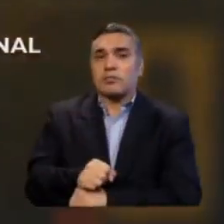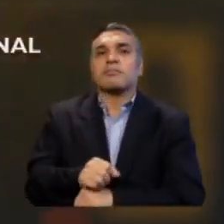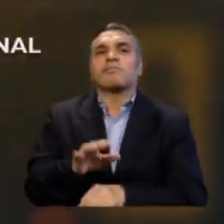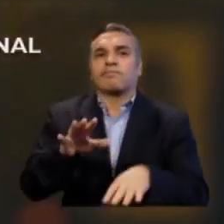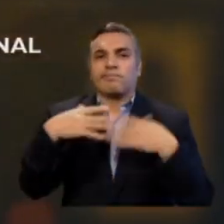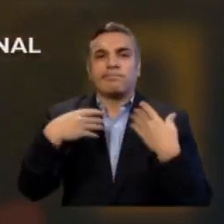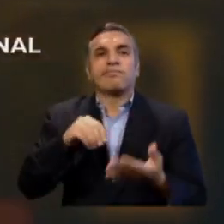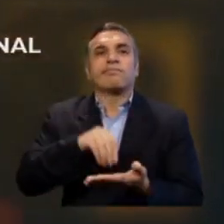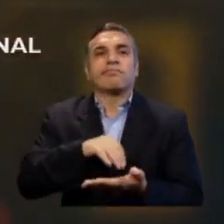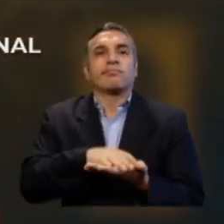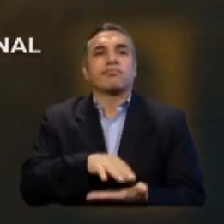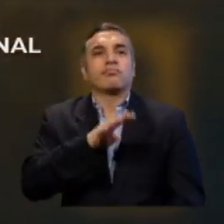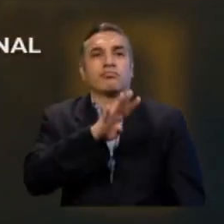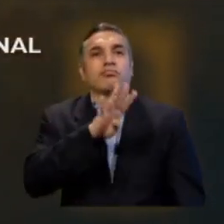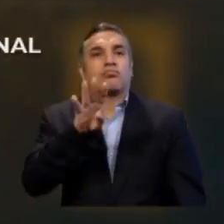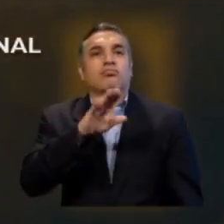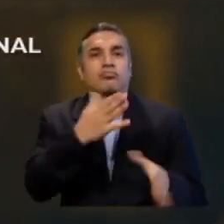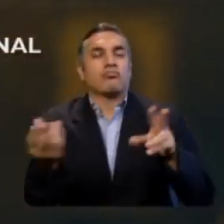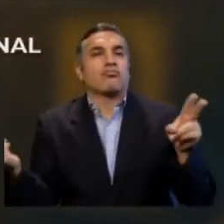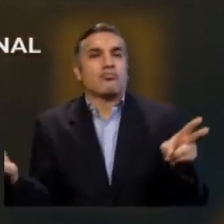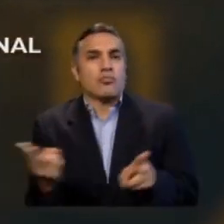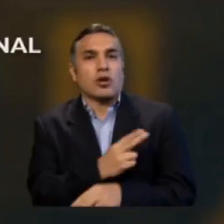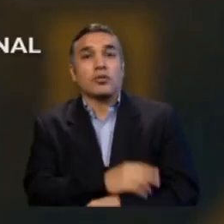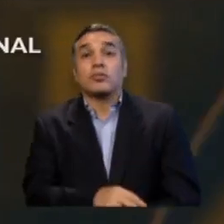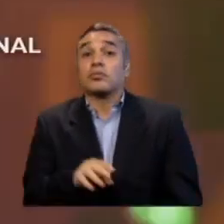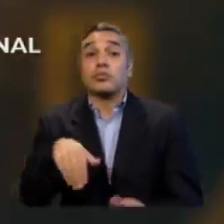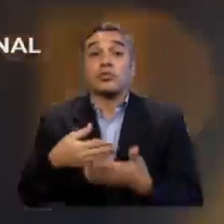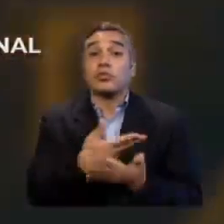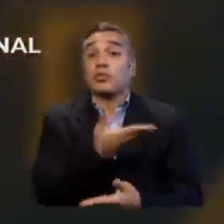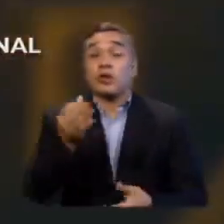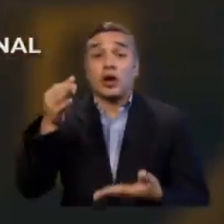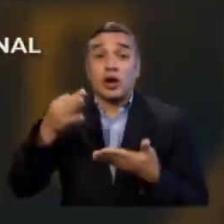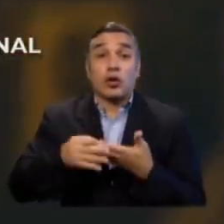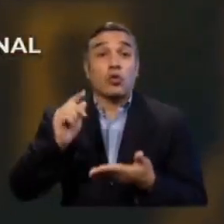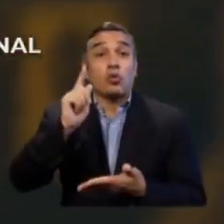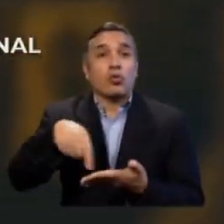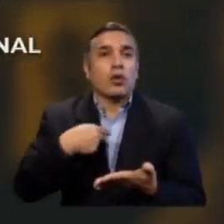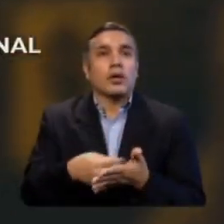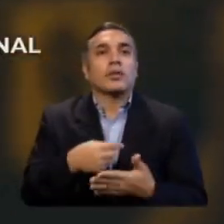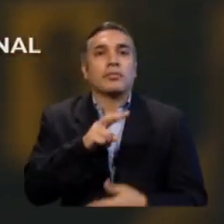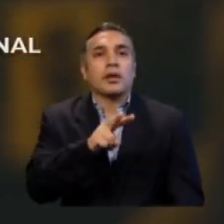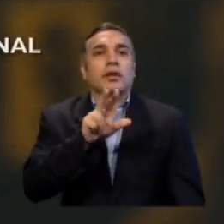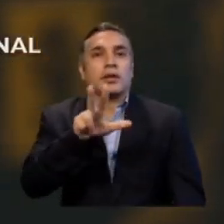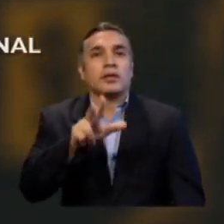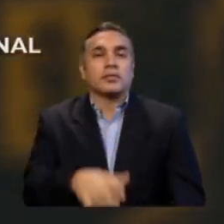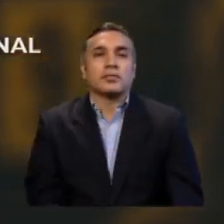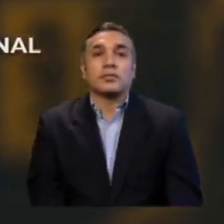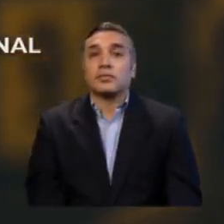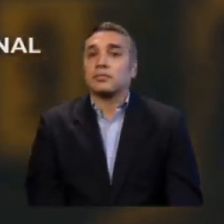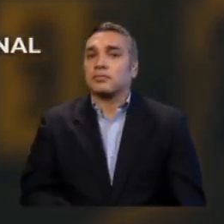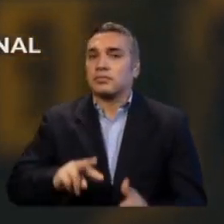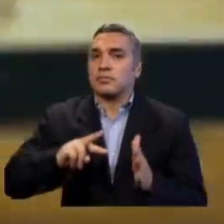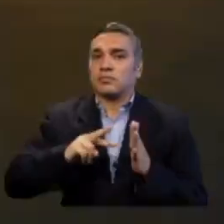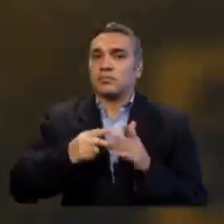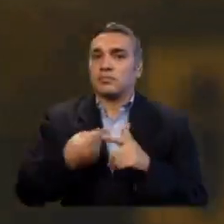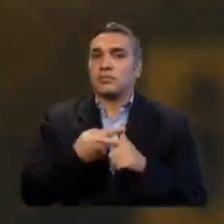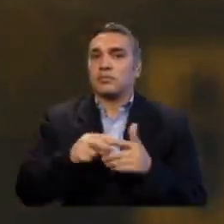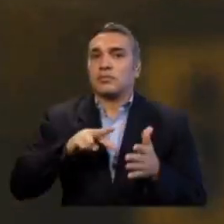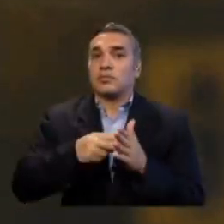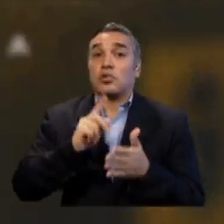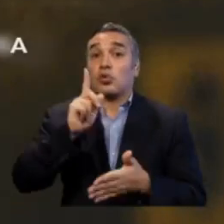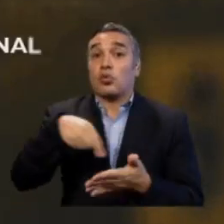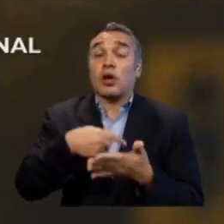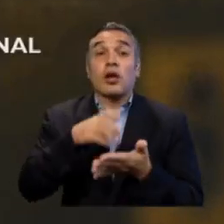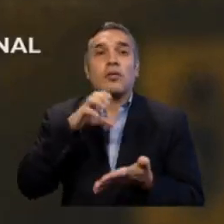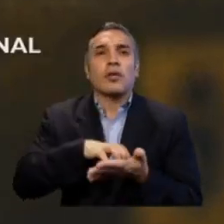se registran 44 muertes violentas. En el resto de cantones de Guayas, 23. Es decir, Guayas resulta ser